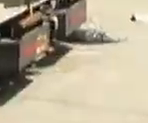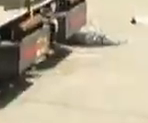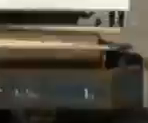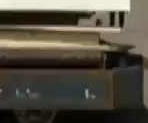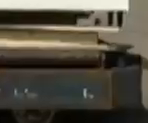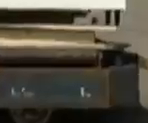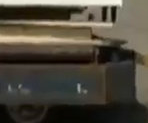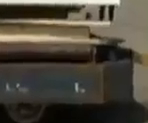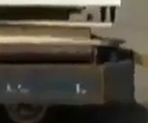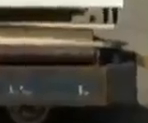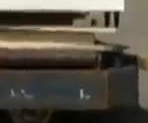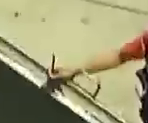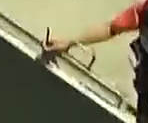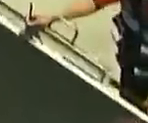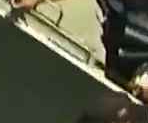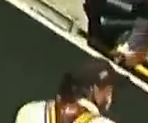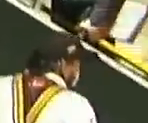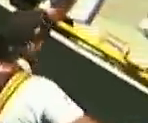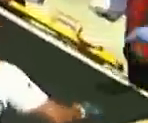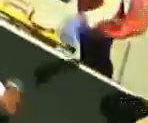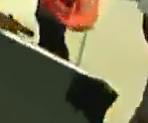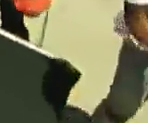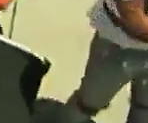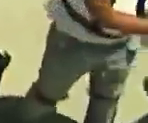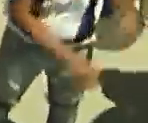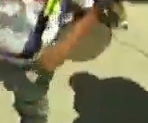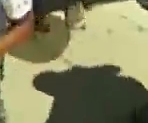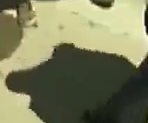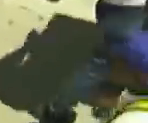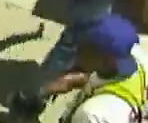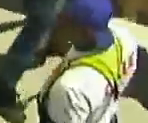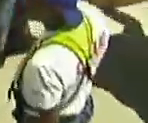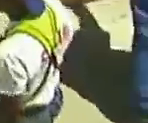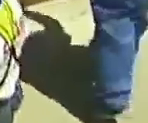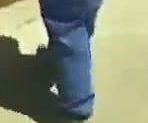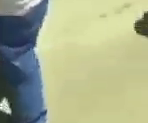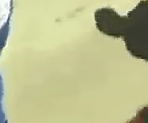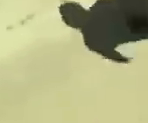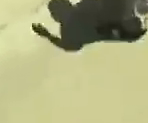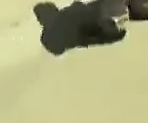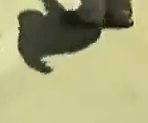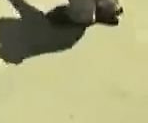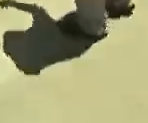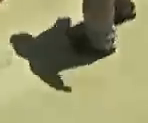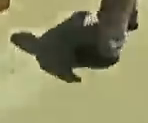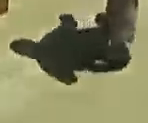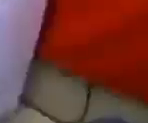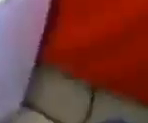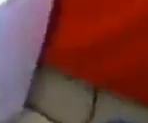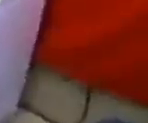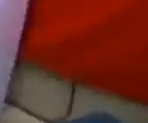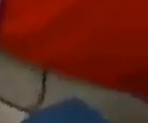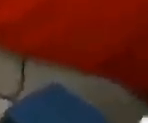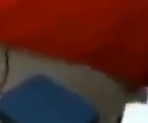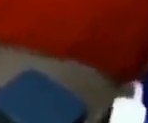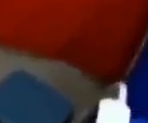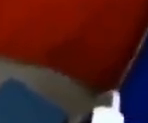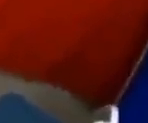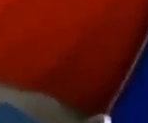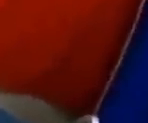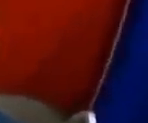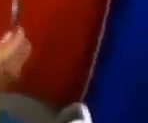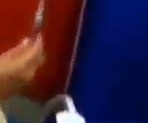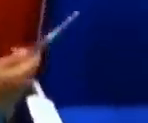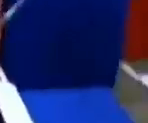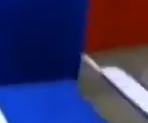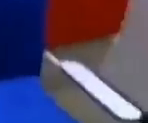Turquía ha sido determinante para alcanzar esta meta. ¡Y vamos por más!